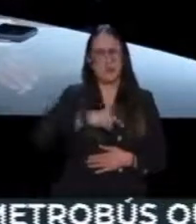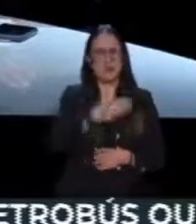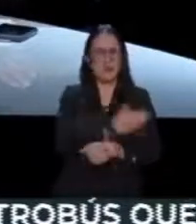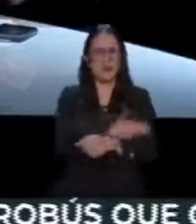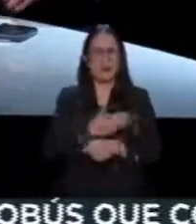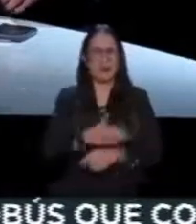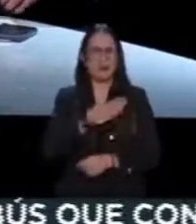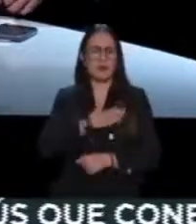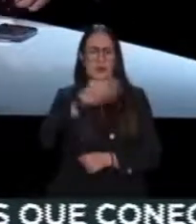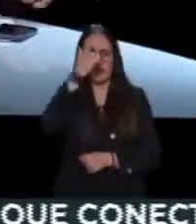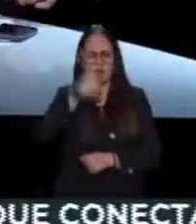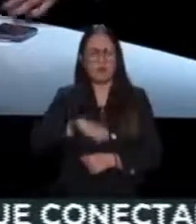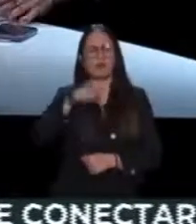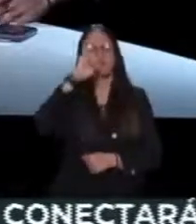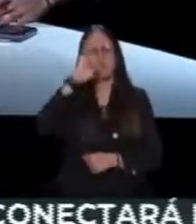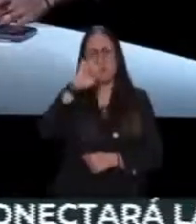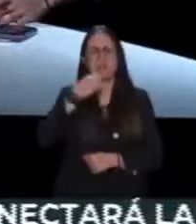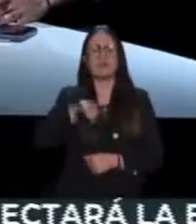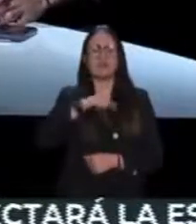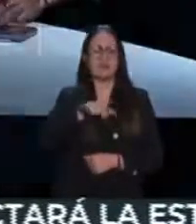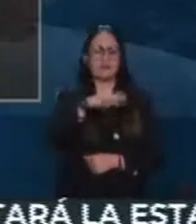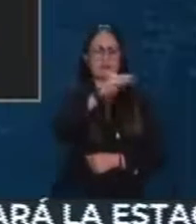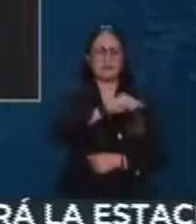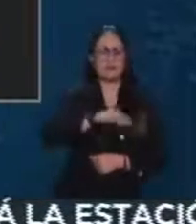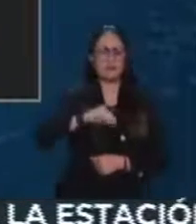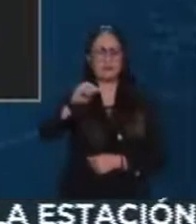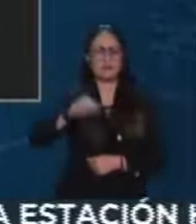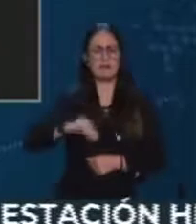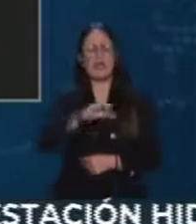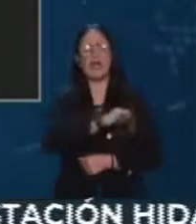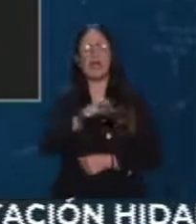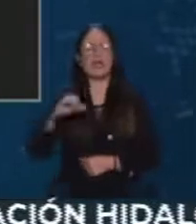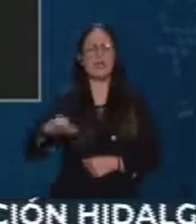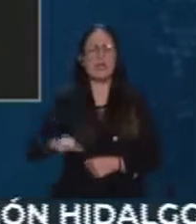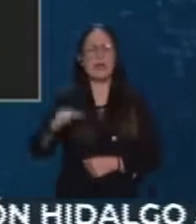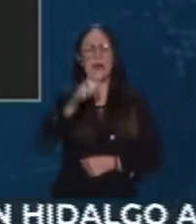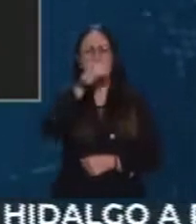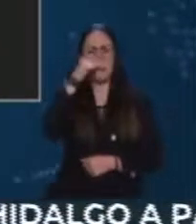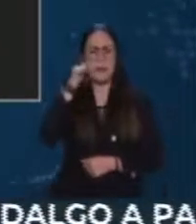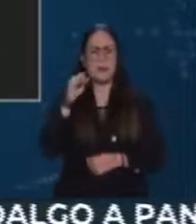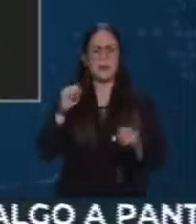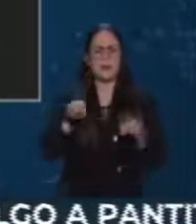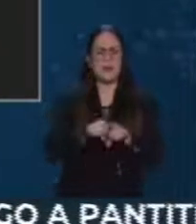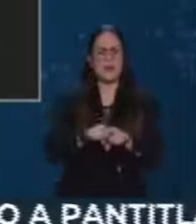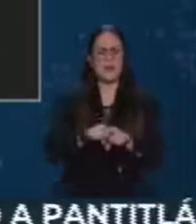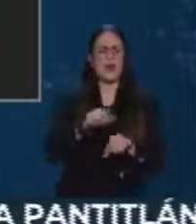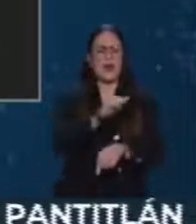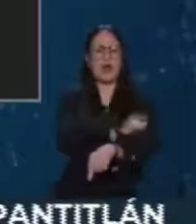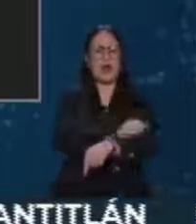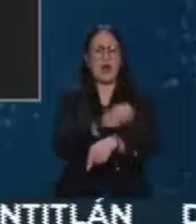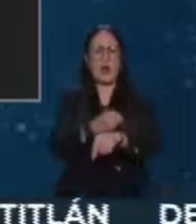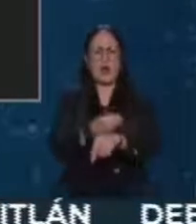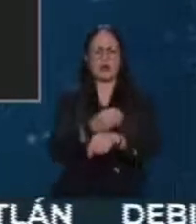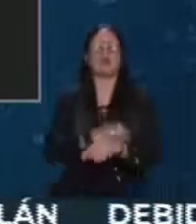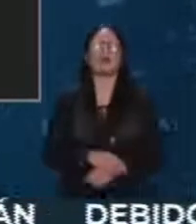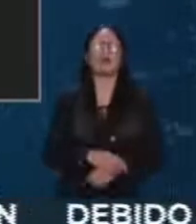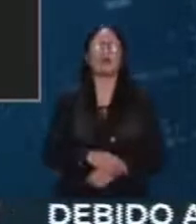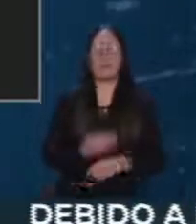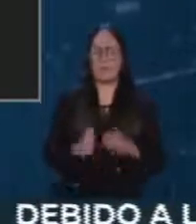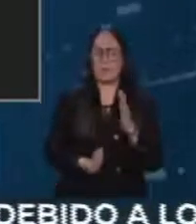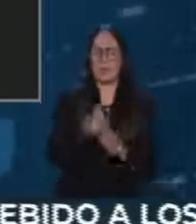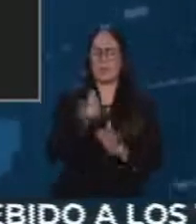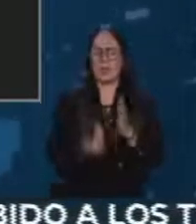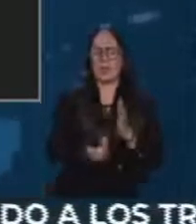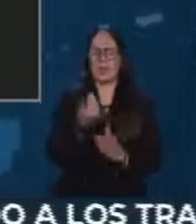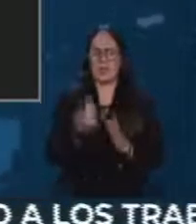buenas noches. Y pues efectivamente estuvimos recorriendo la alcaldía Benito Juárez, así como Álvaro Obregón, donde en la primera parte de la jornada justamente se